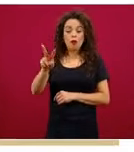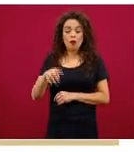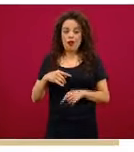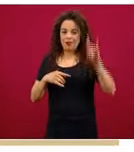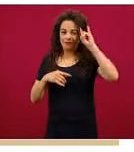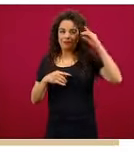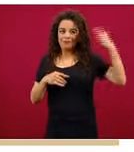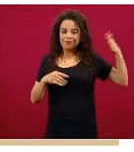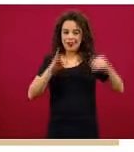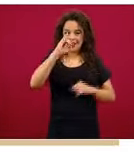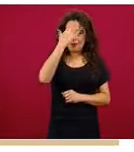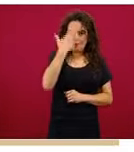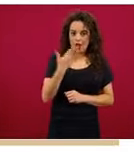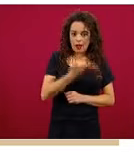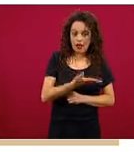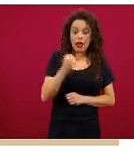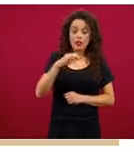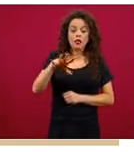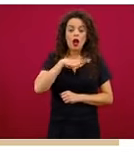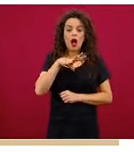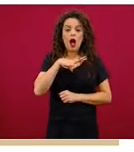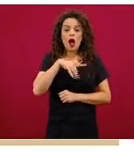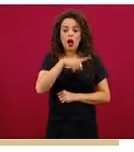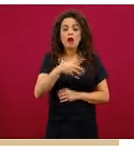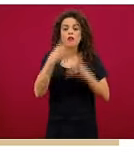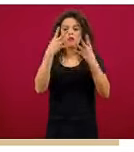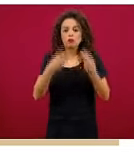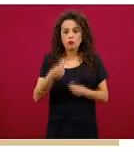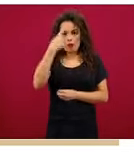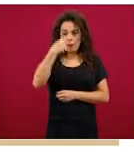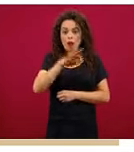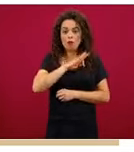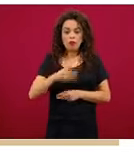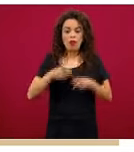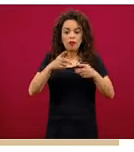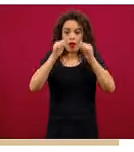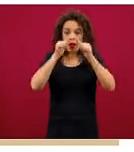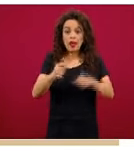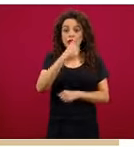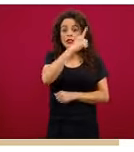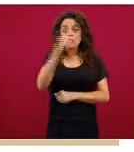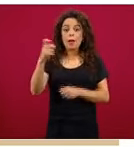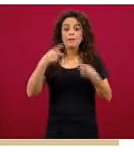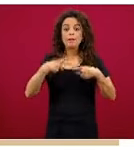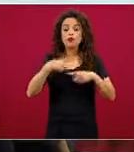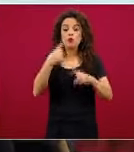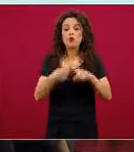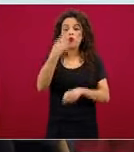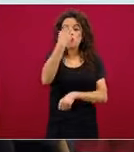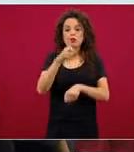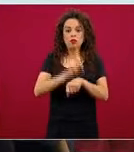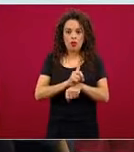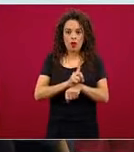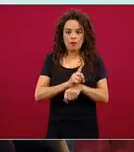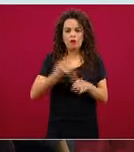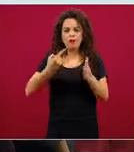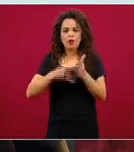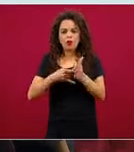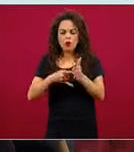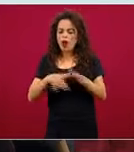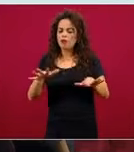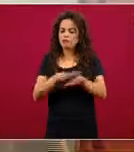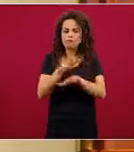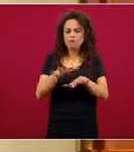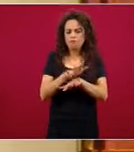debe tener la capacidad de atender a 100 pacientes por día. Su horario puede ser diurno o variable